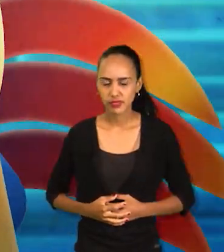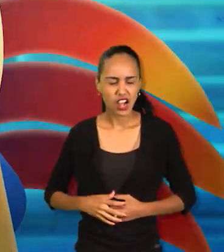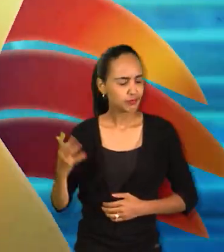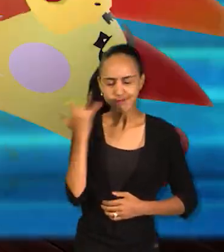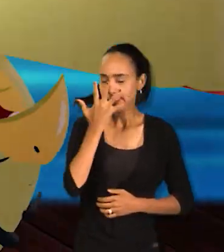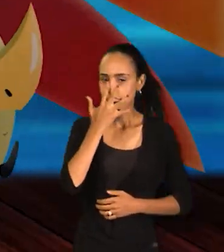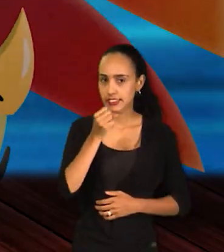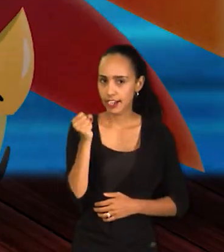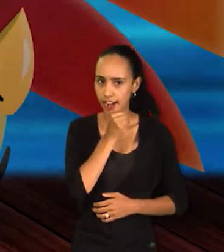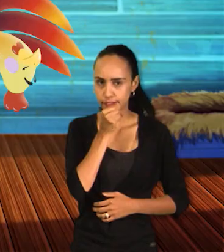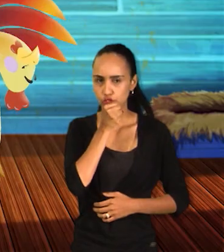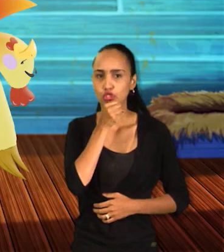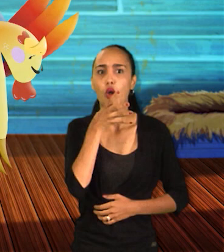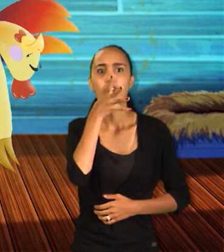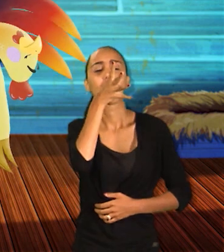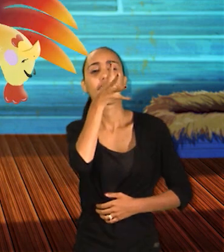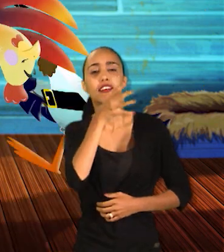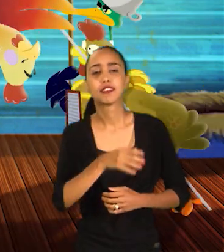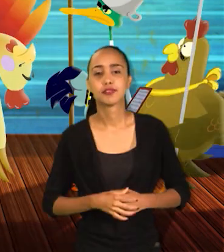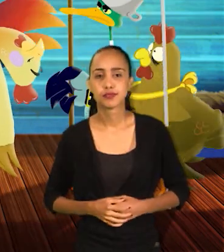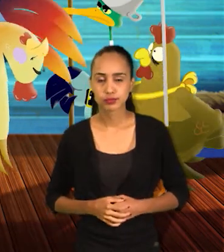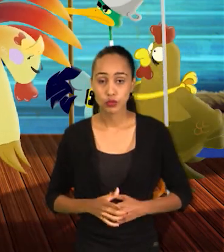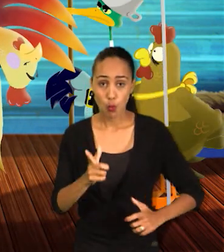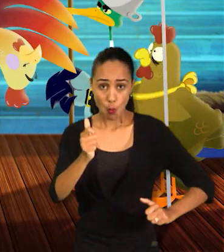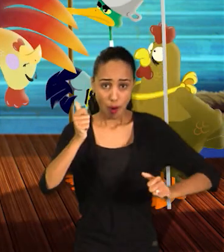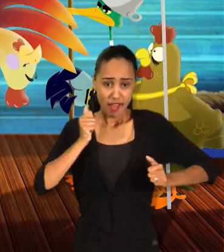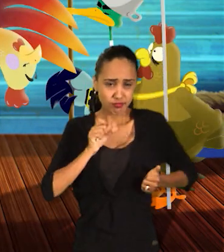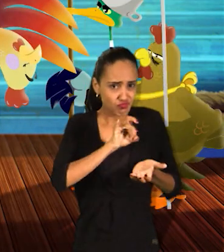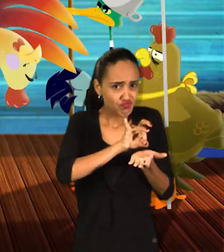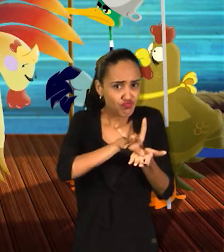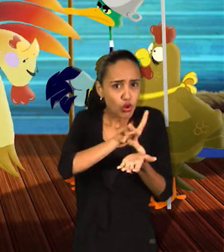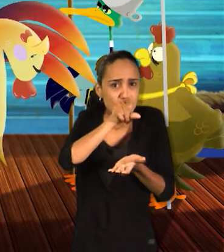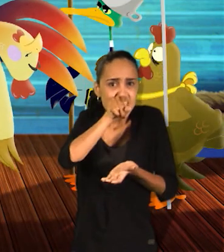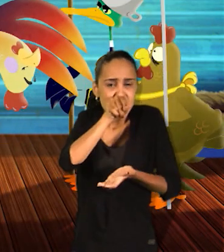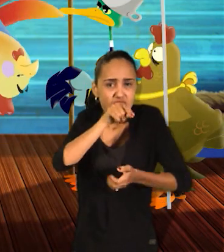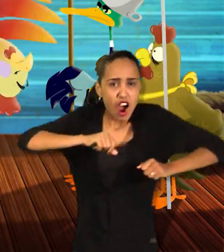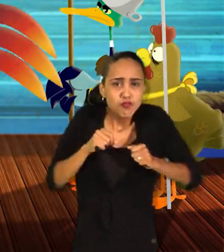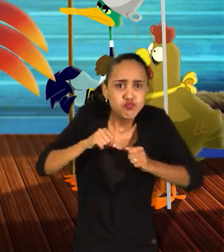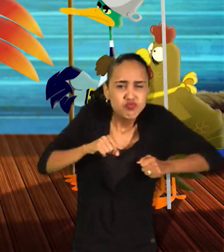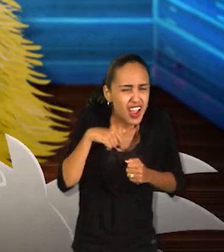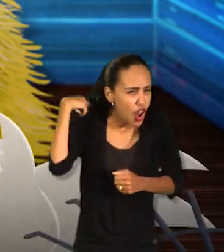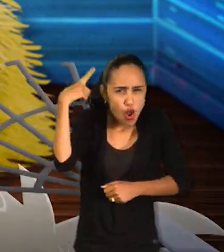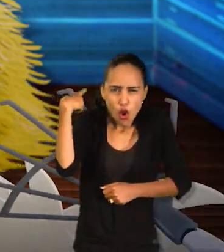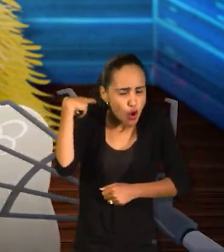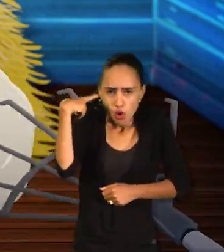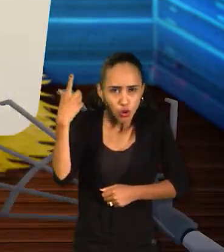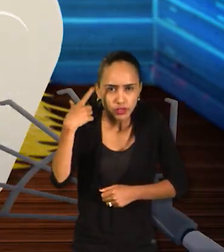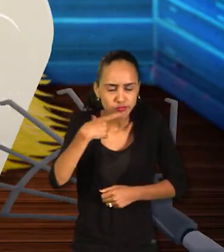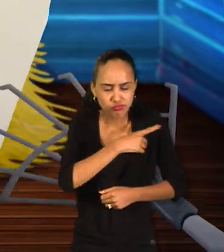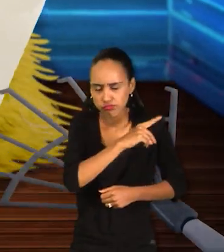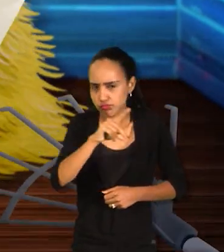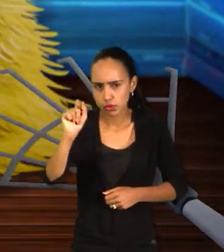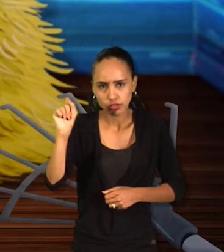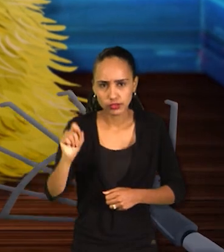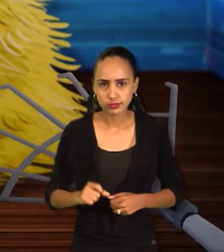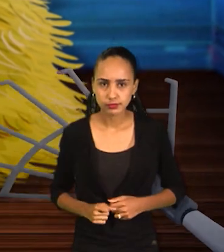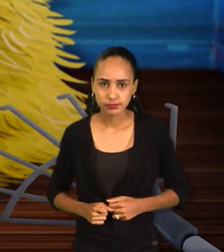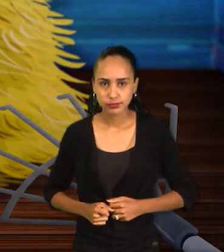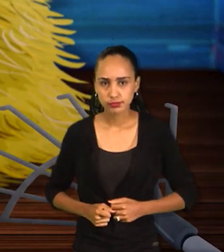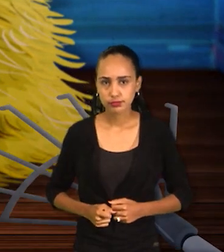¡Cantor! ¡Aprobado! ¡Guardias! ¡Echen a esta gallina desquiciada y loca!